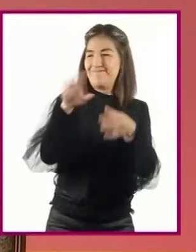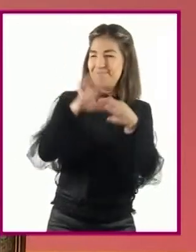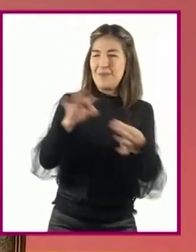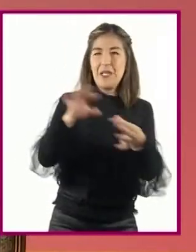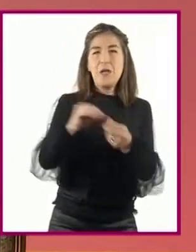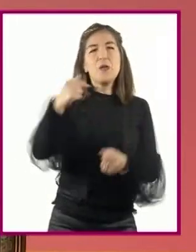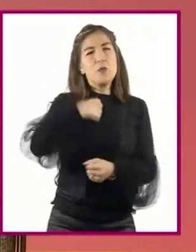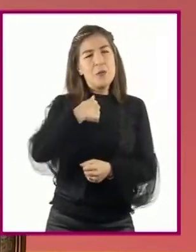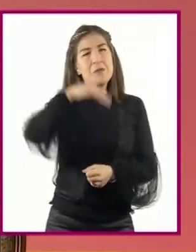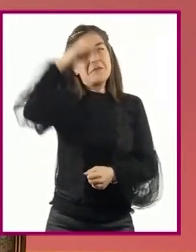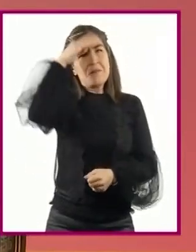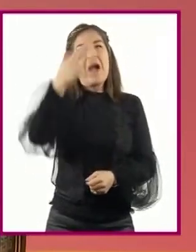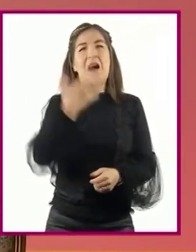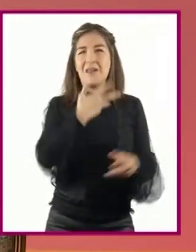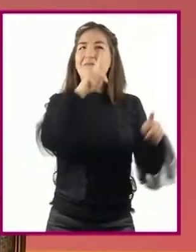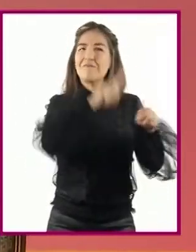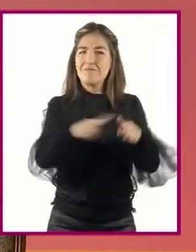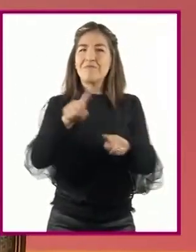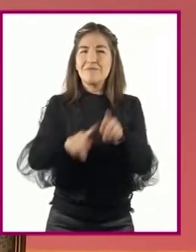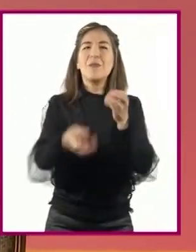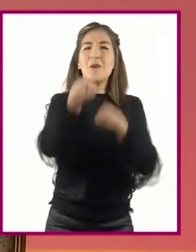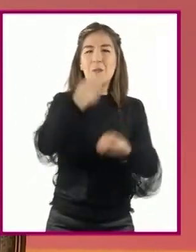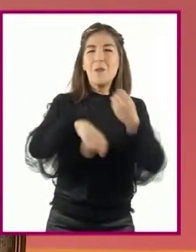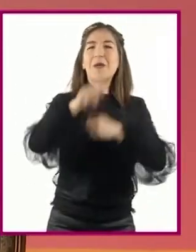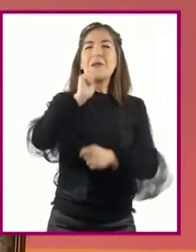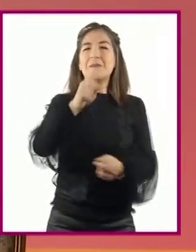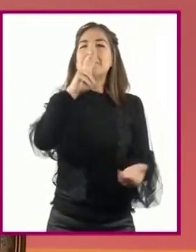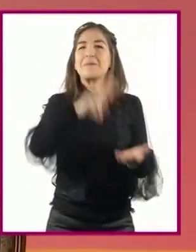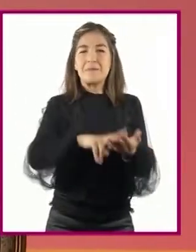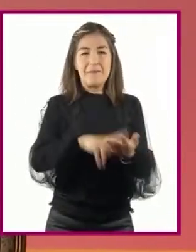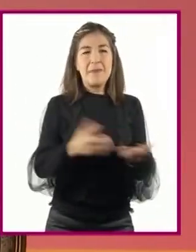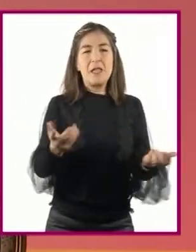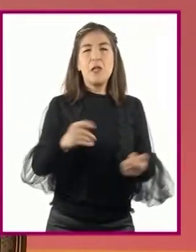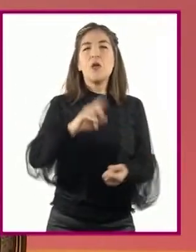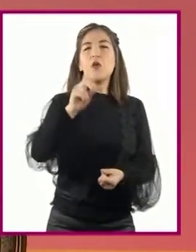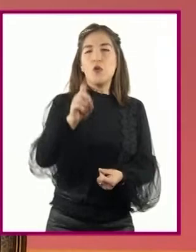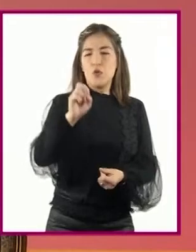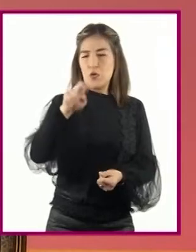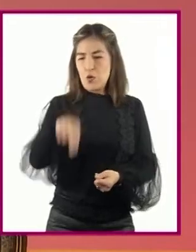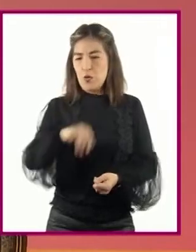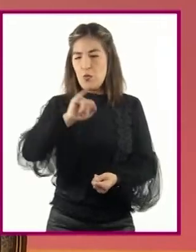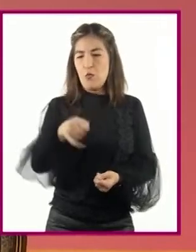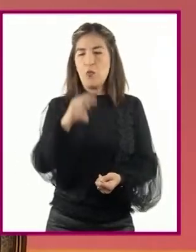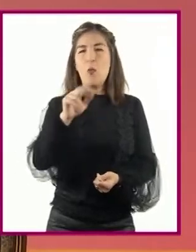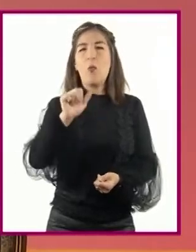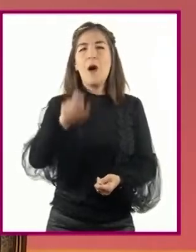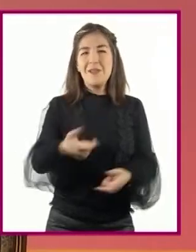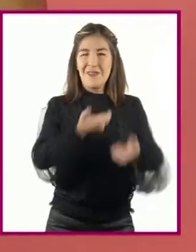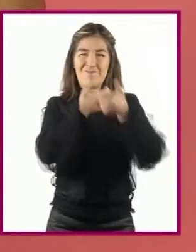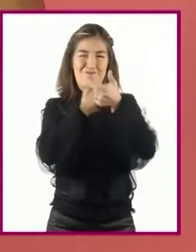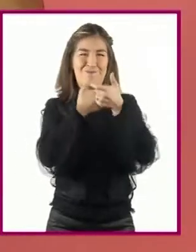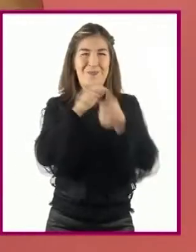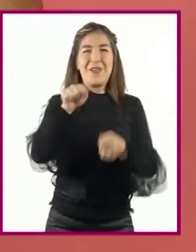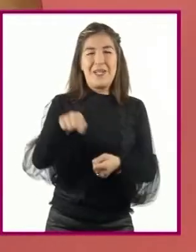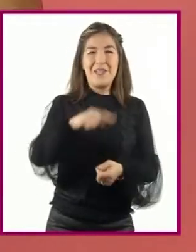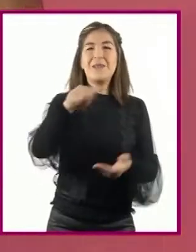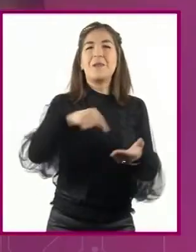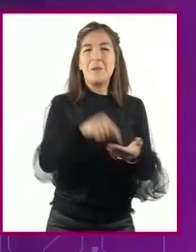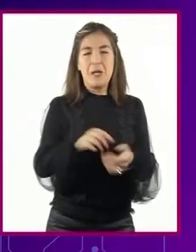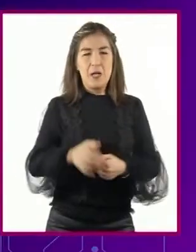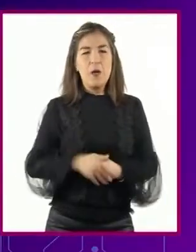que hay muchas obras que reflejan este valor, como el personaje de Don Juan, el burlador de Sevilla, o